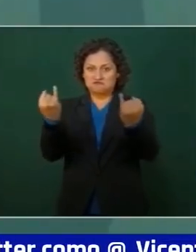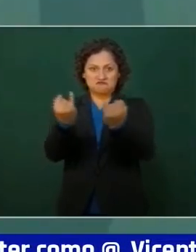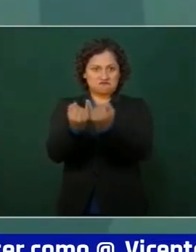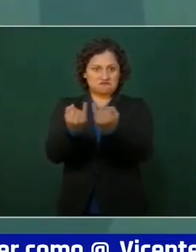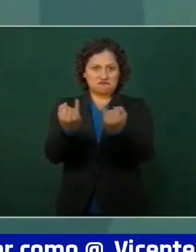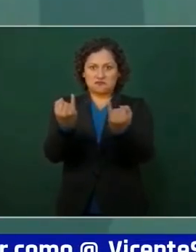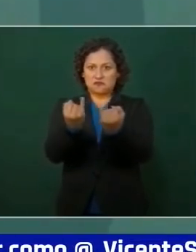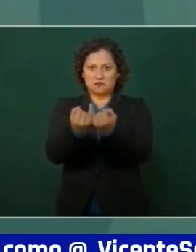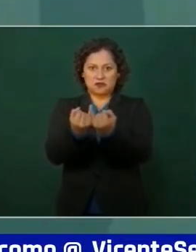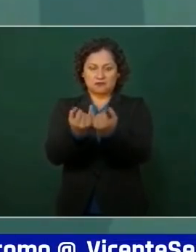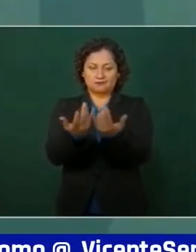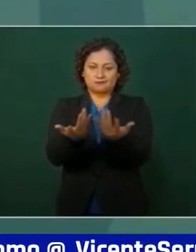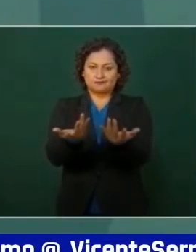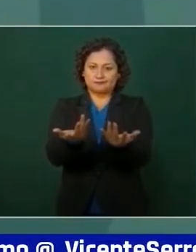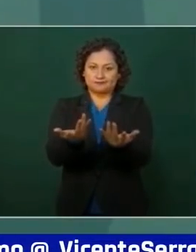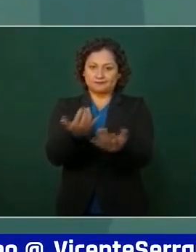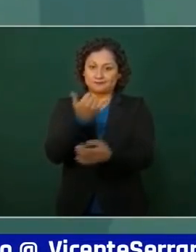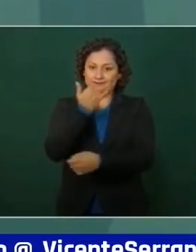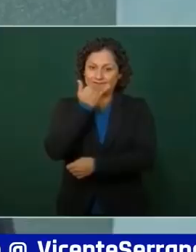Y no.